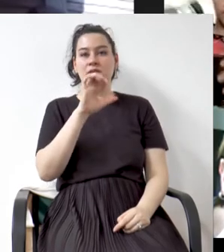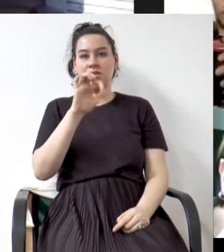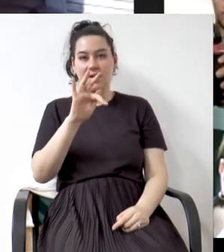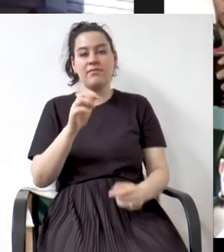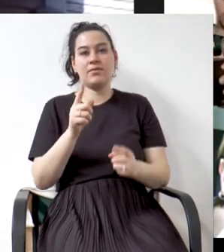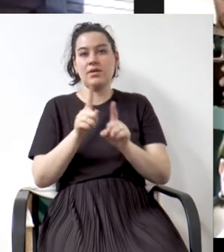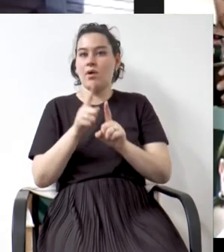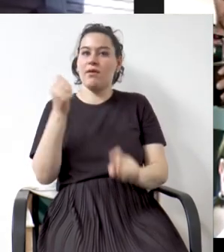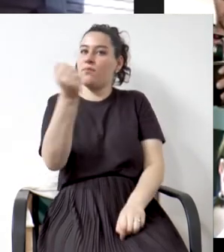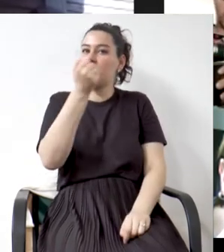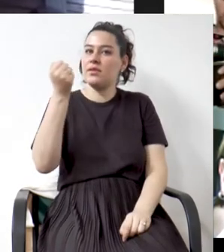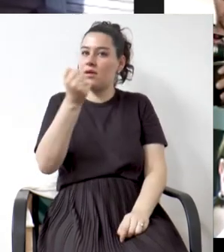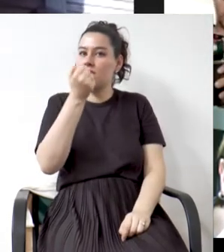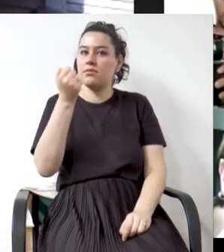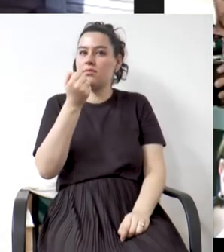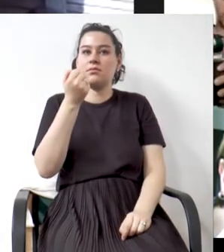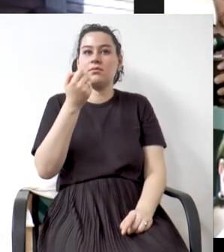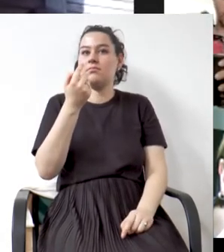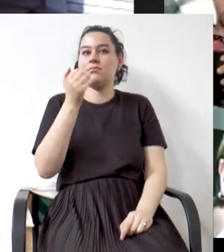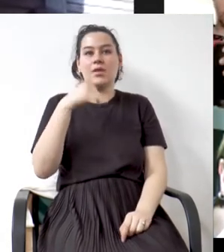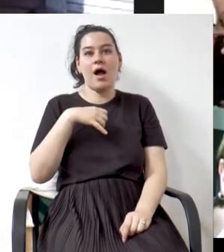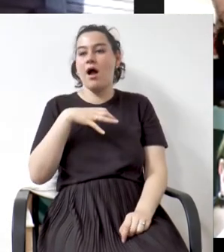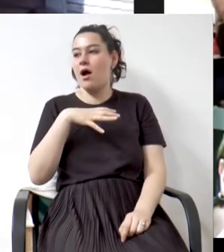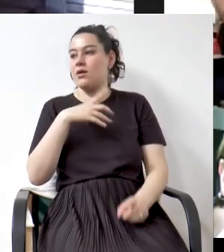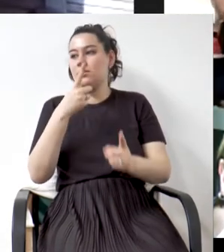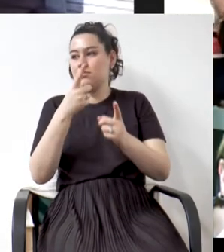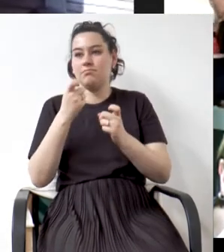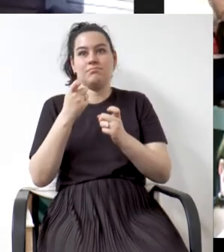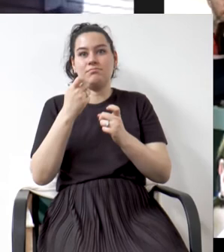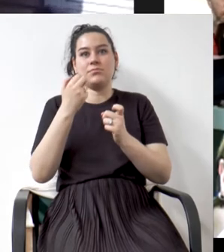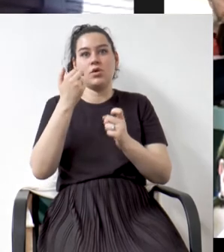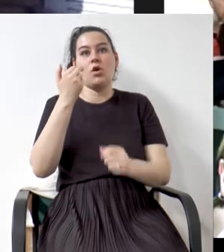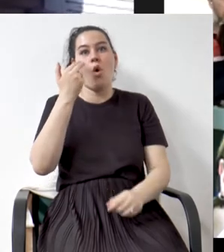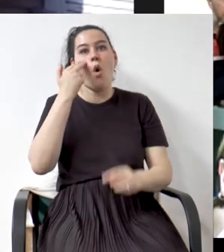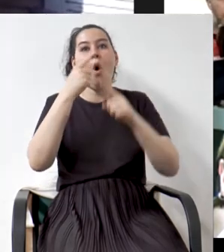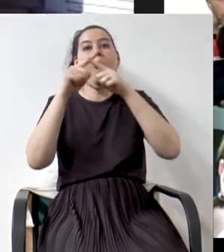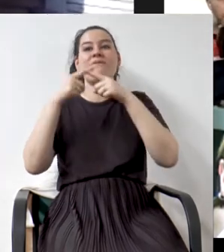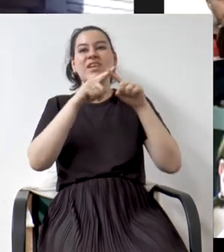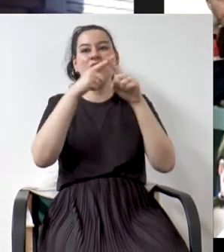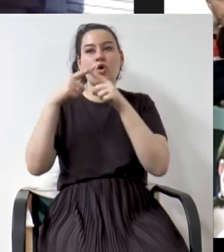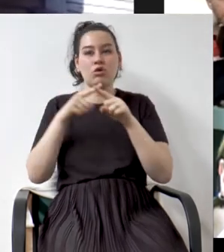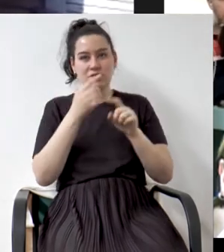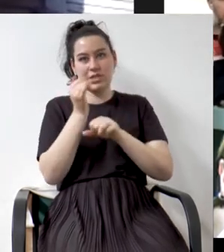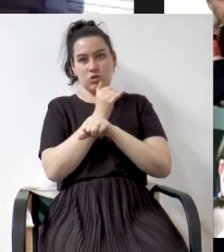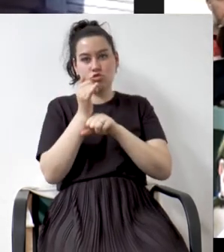habilita algo que es fundamental, que es la existencia de conflictos en la institución, y los conflictos bien entendidos